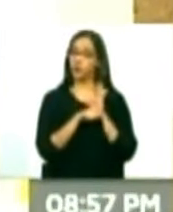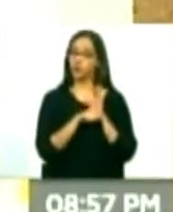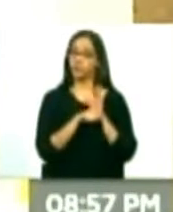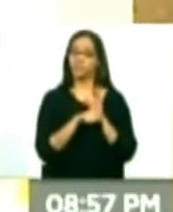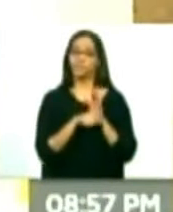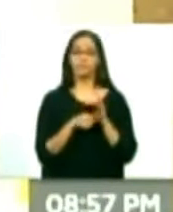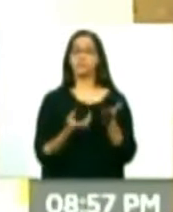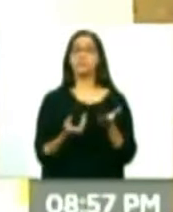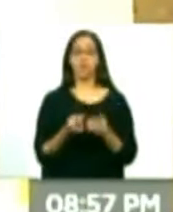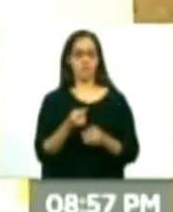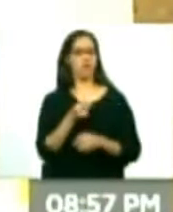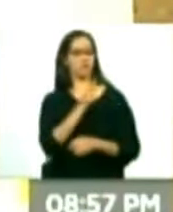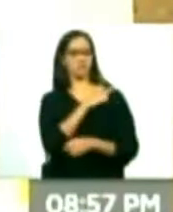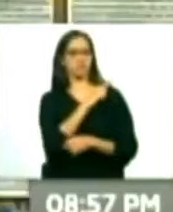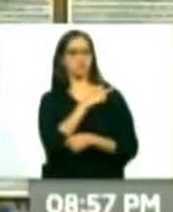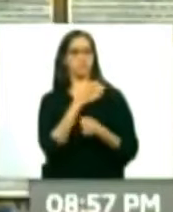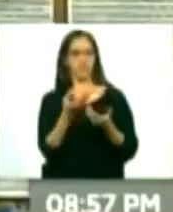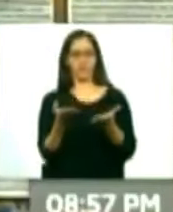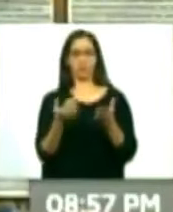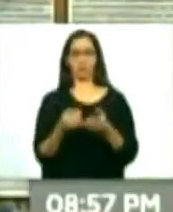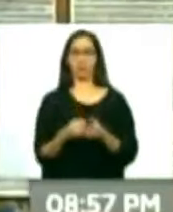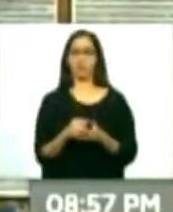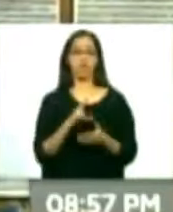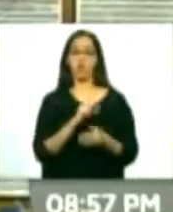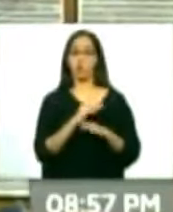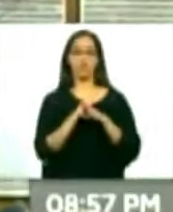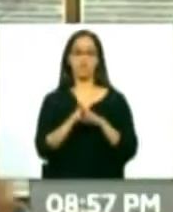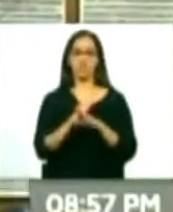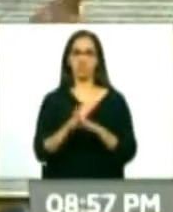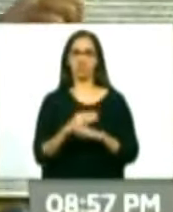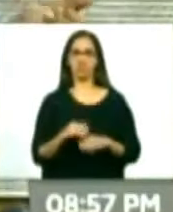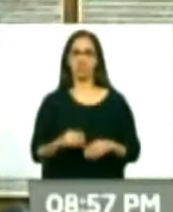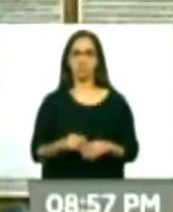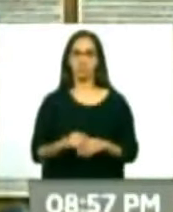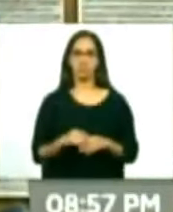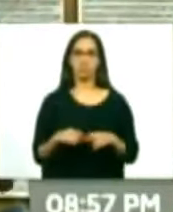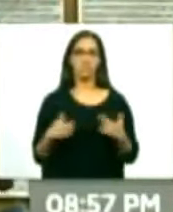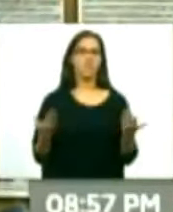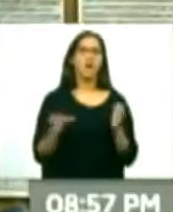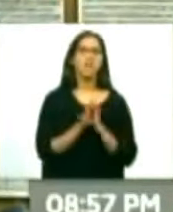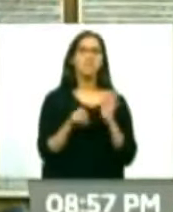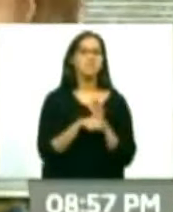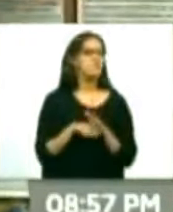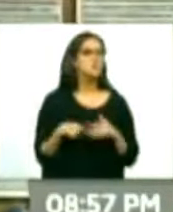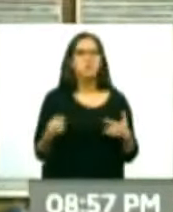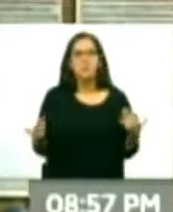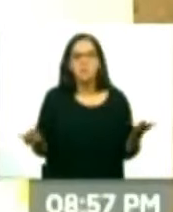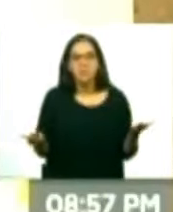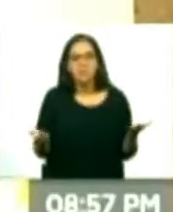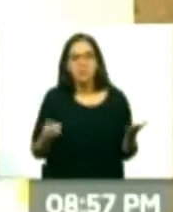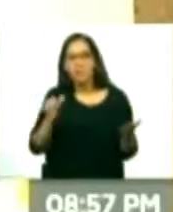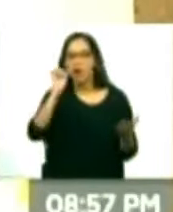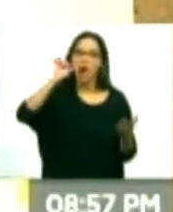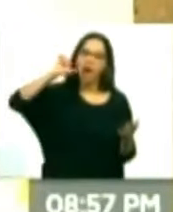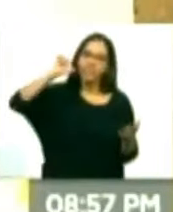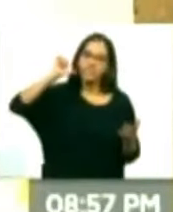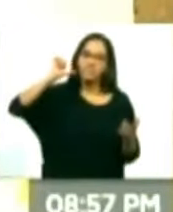faculta para ello y además no le impide. ¿Cuál Constitución será esa, borrachín?